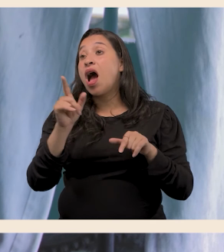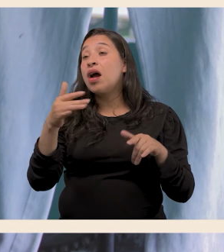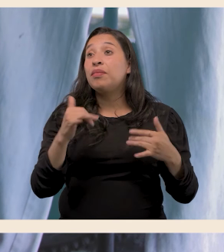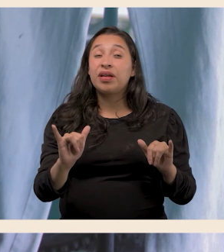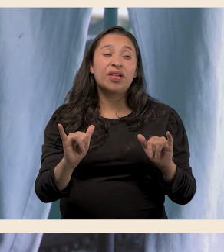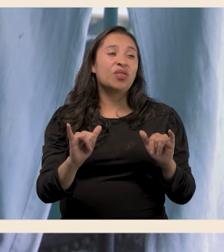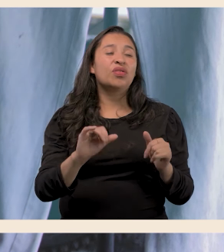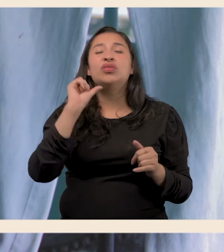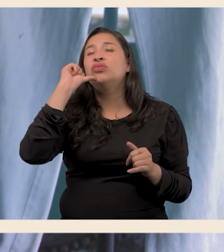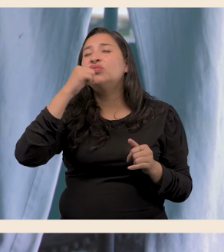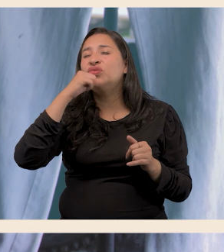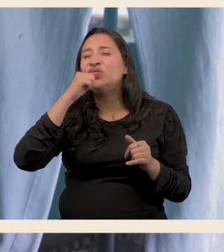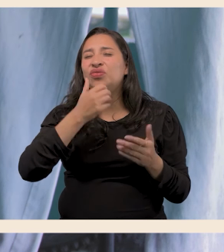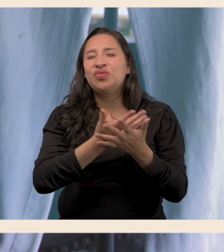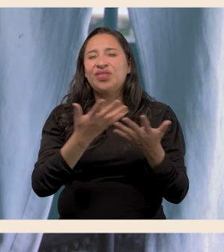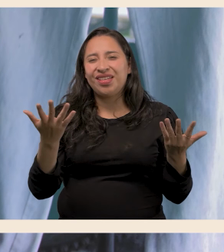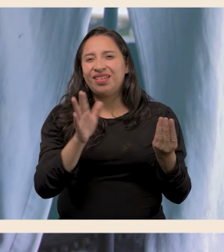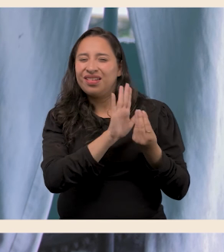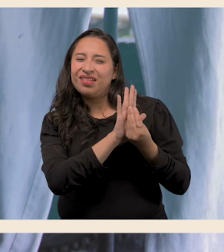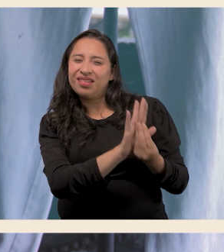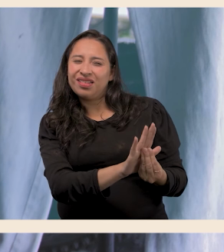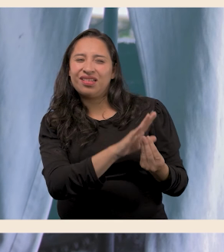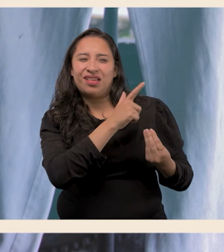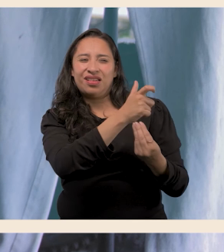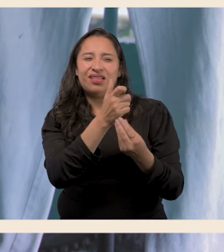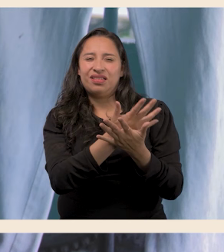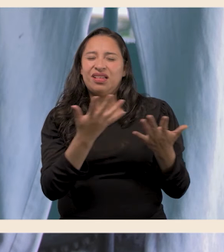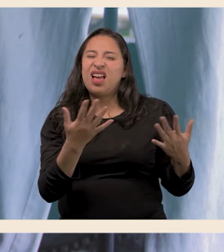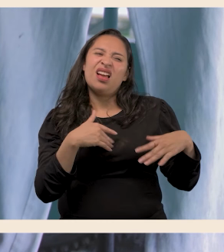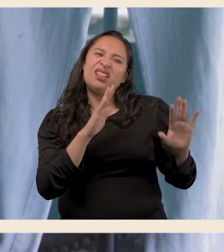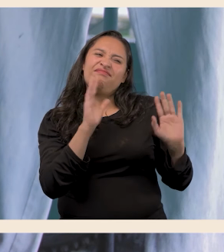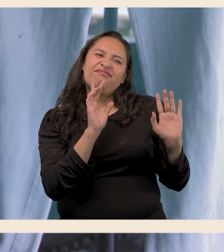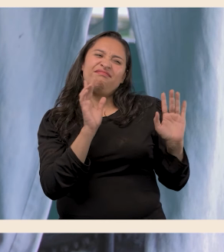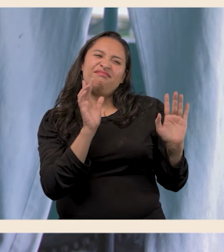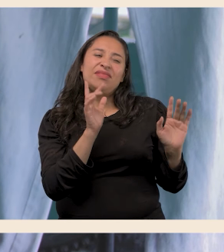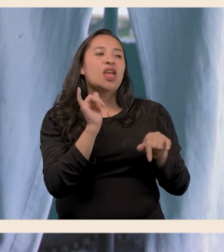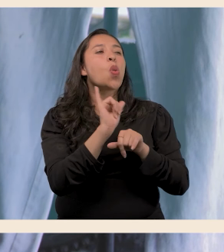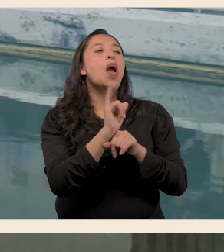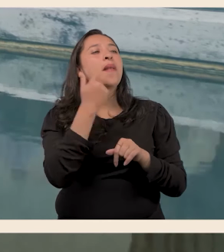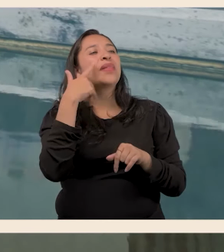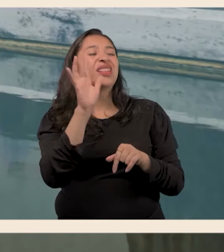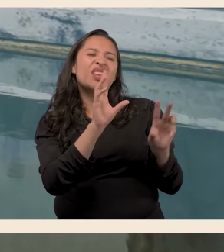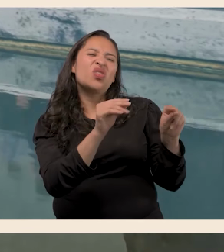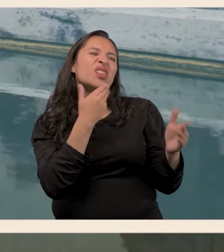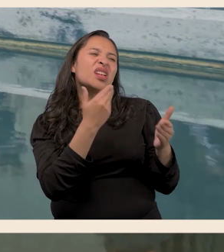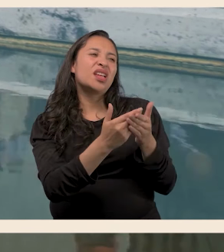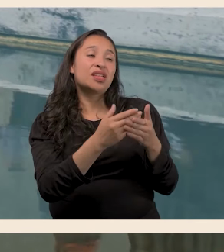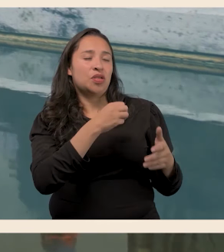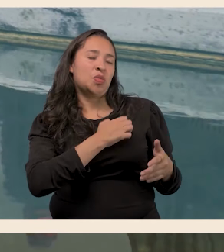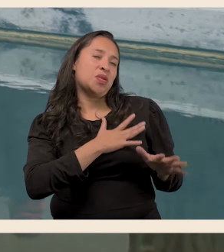son víctimas, entonces sí hay señalamiento. Sí lo están discriminando a uno.